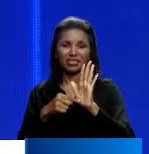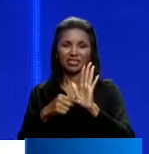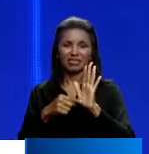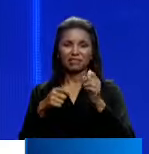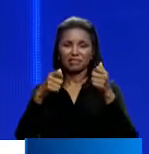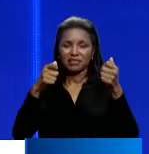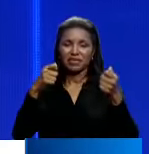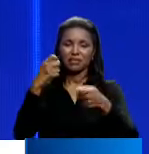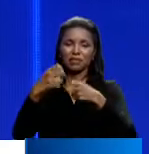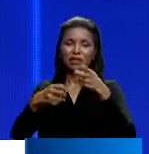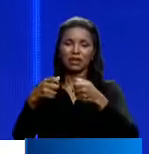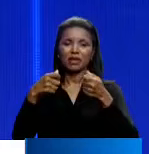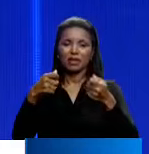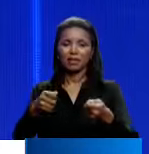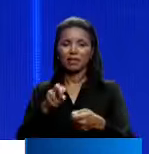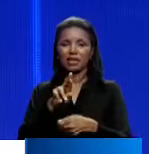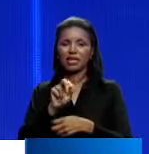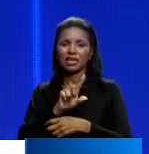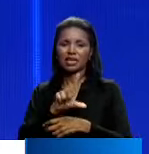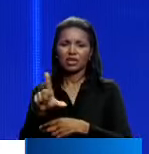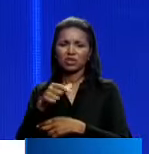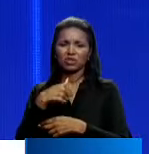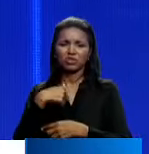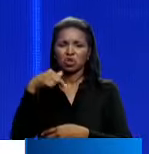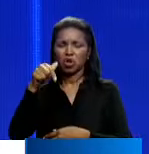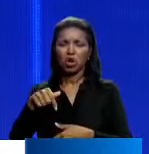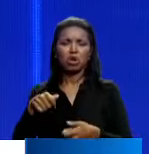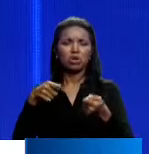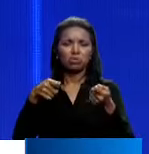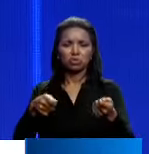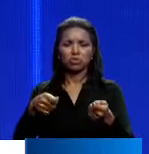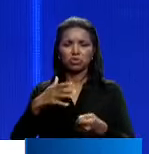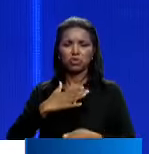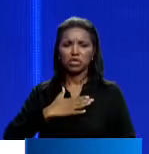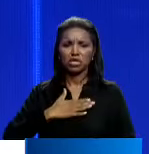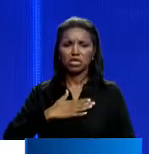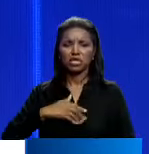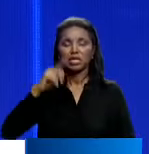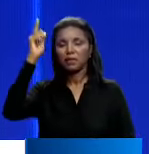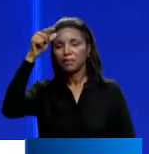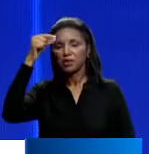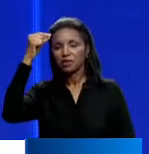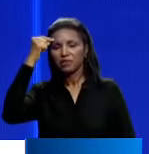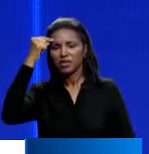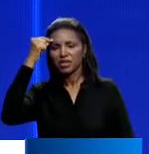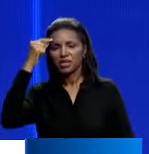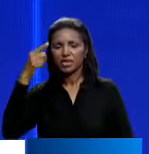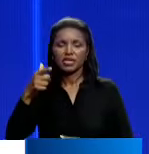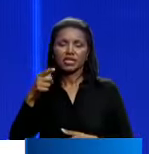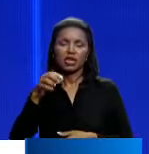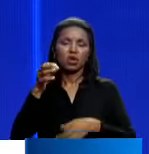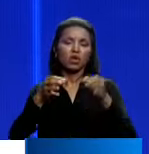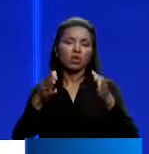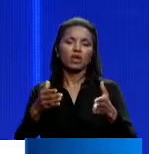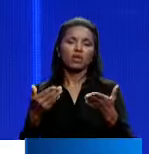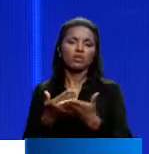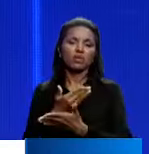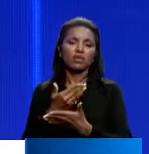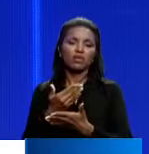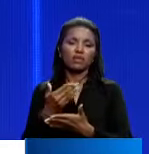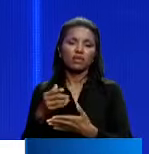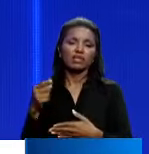denuncias contra Vinicio y Raúl Pineda. Yo las puse hoy y en mi gobierno y con una corte nueva e